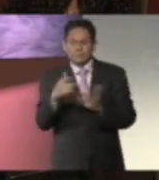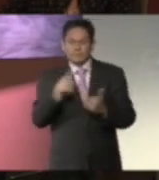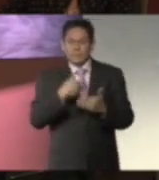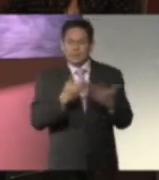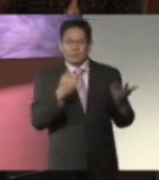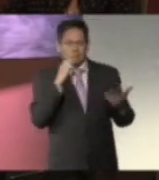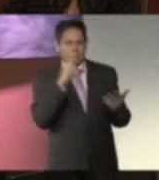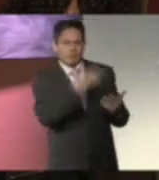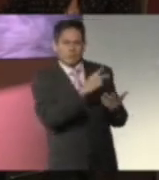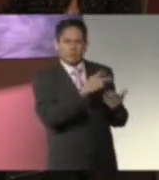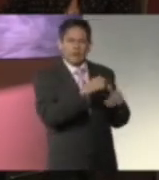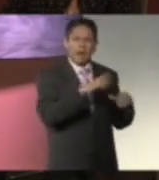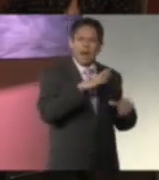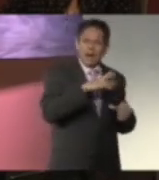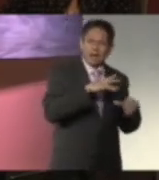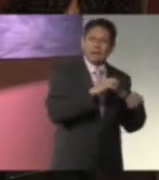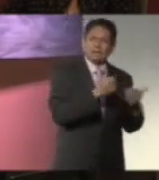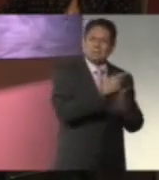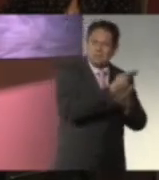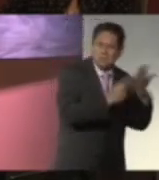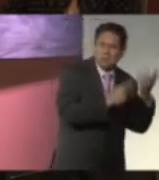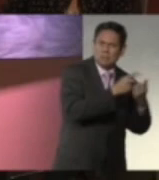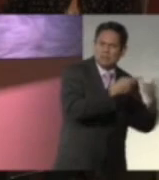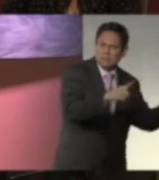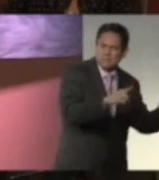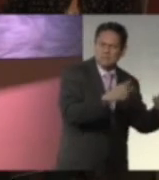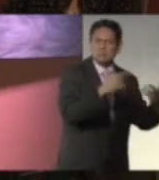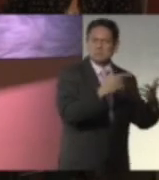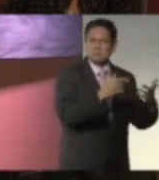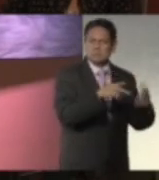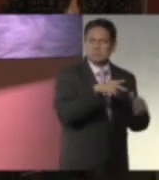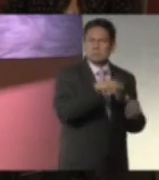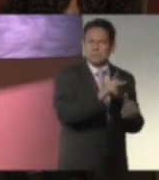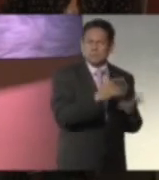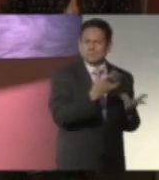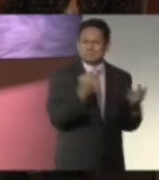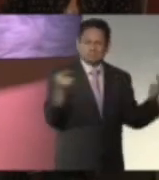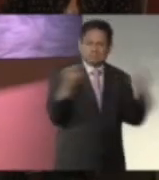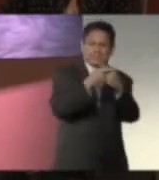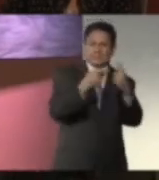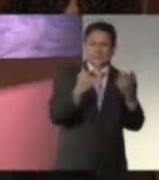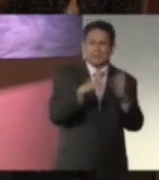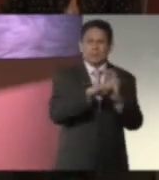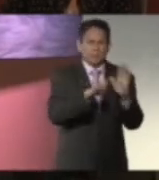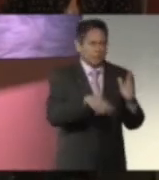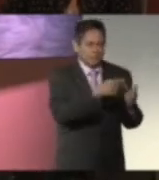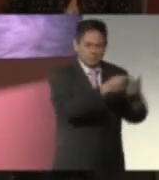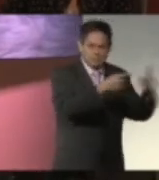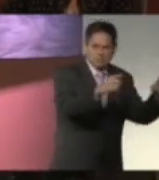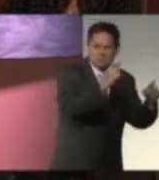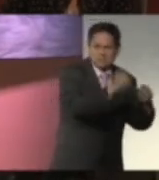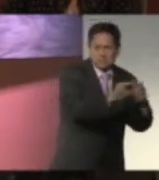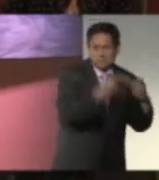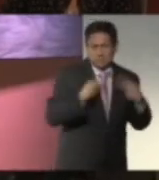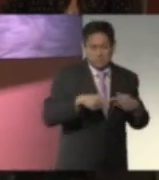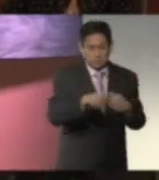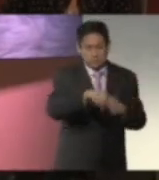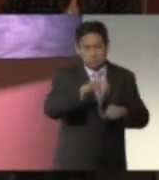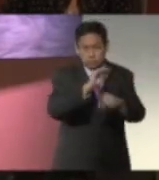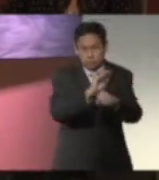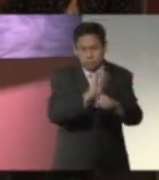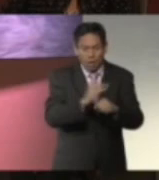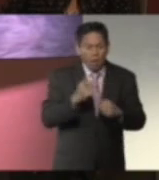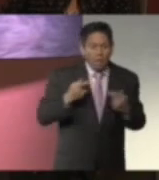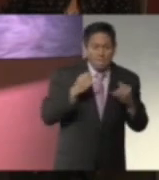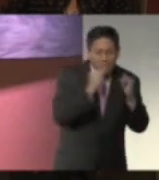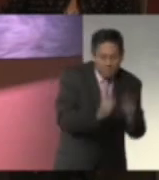estas agendas de desarrollo sostenible donde, ¿qué se entiende por desarrollo? Para empezar, ¿no? No habla de bienestar poniendo el principio pro persona en el